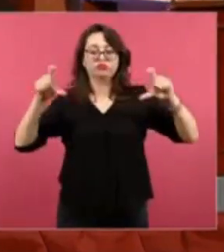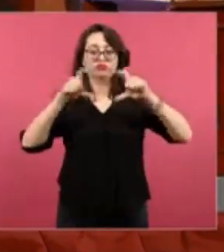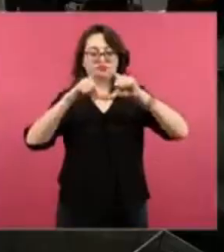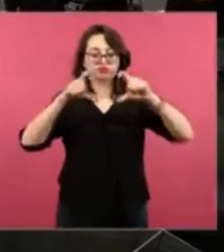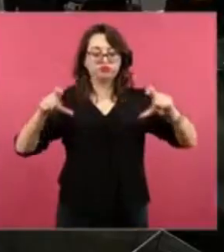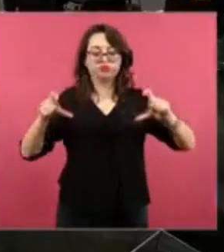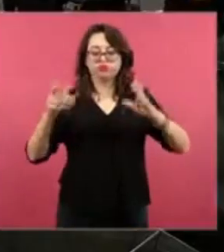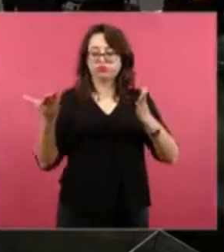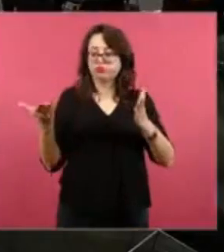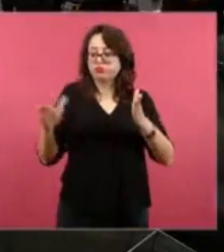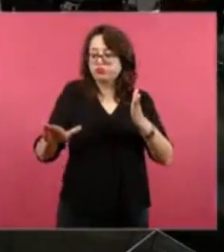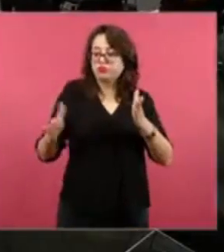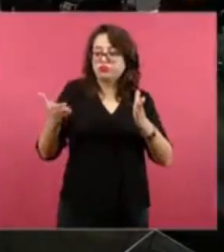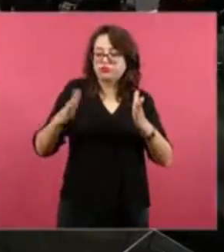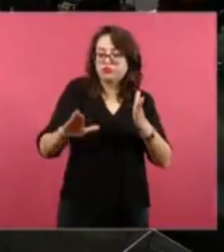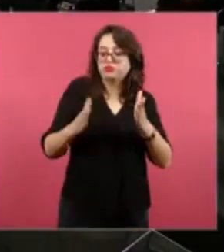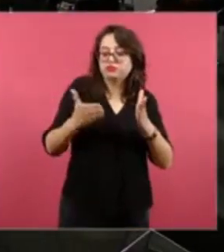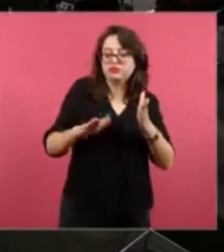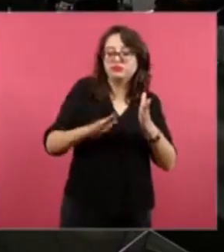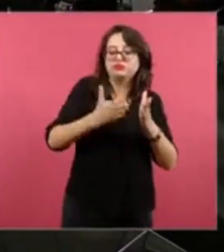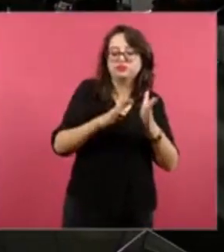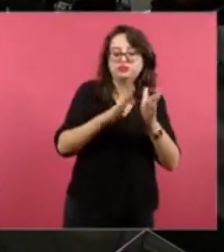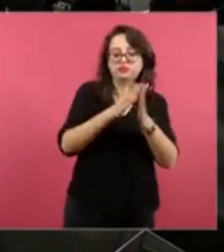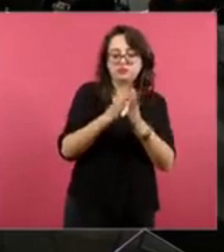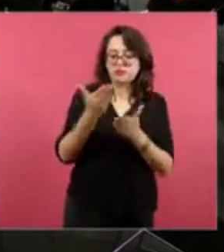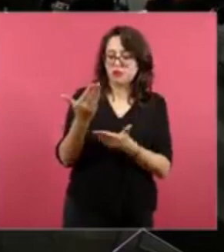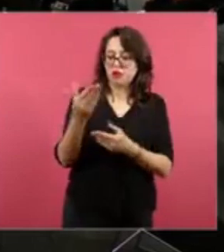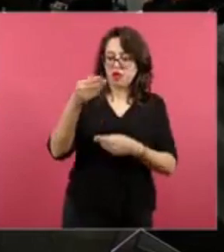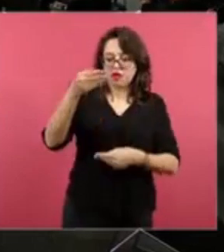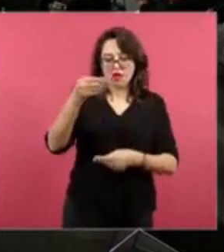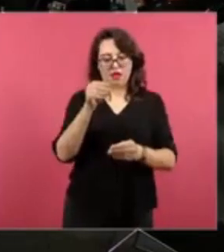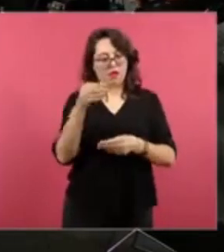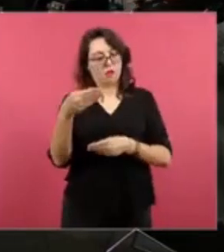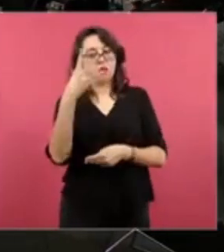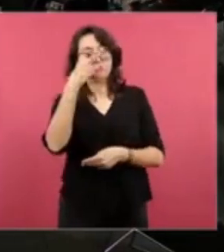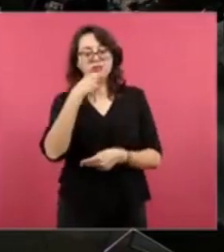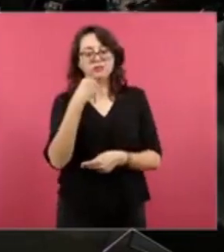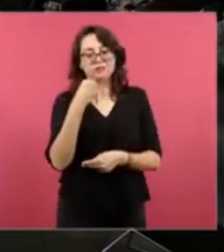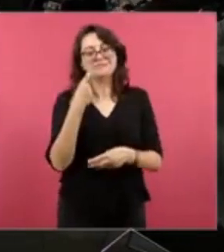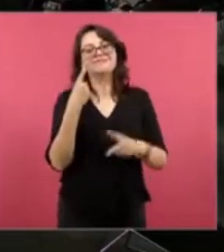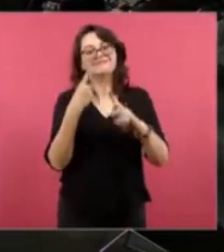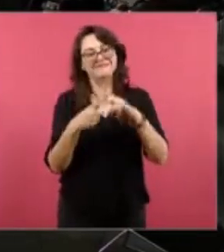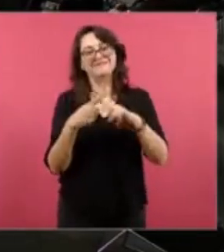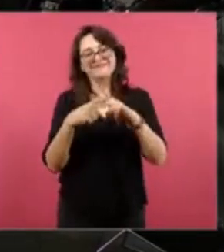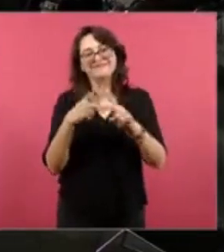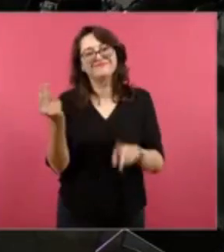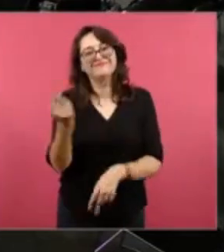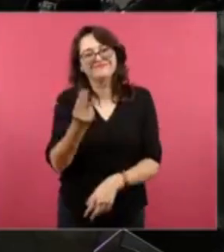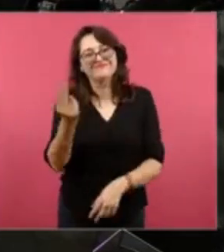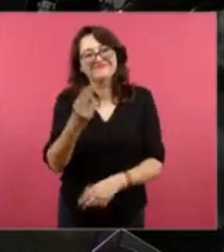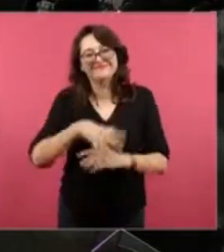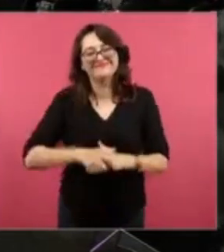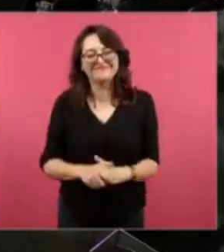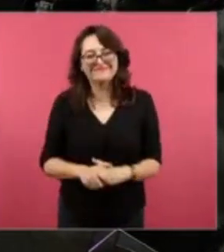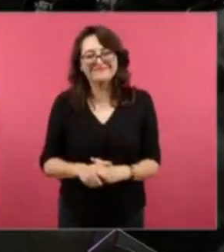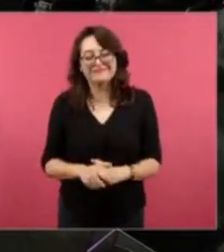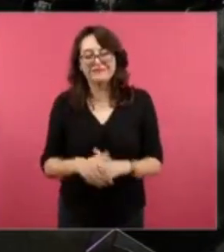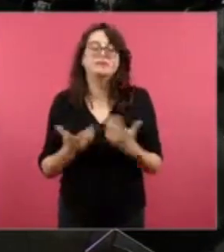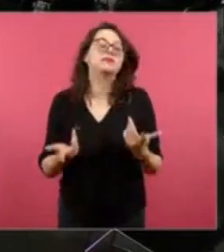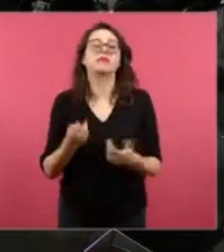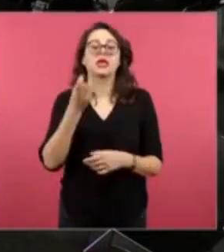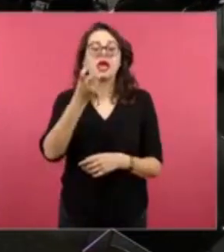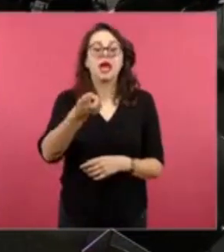poderlo doblar y quede parejito. ¿Sí? Pasamos. Avanzamos, se socializan y se valoran